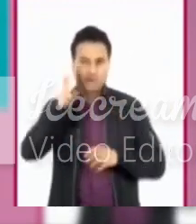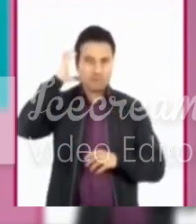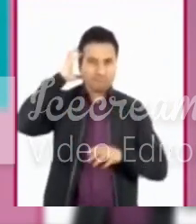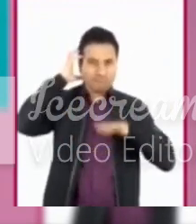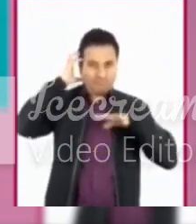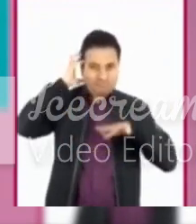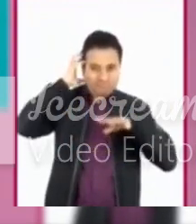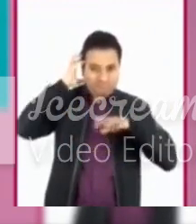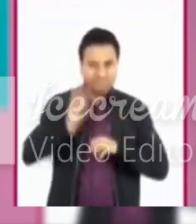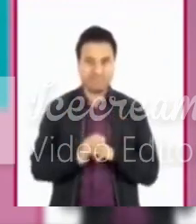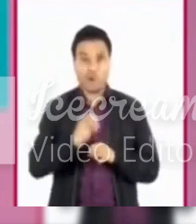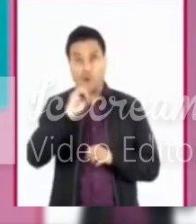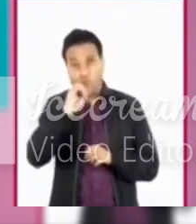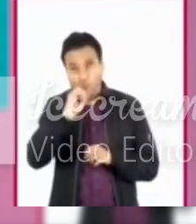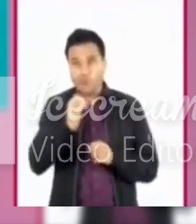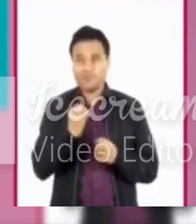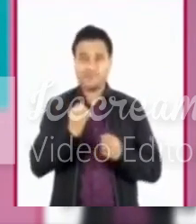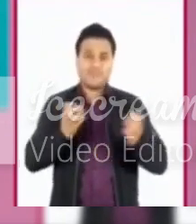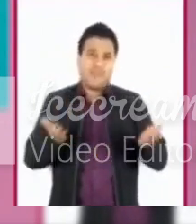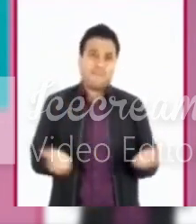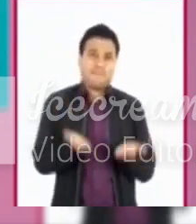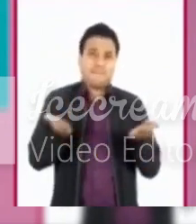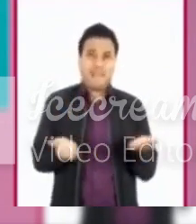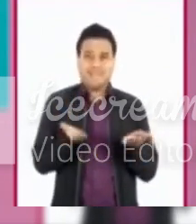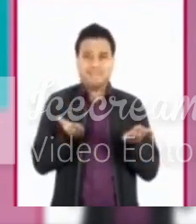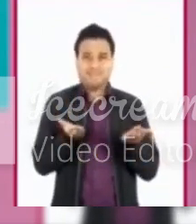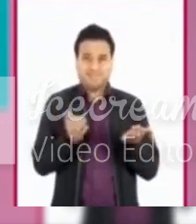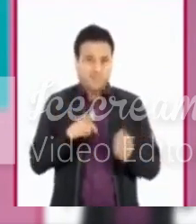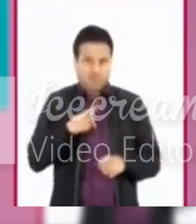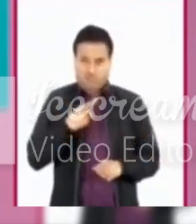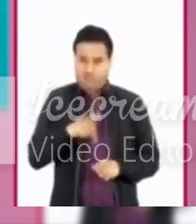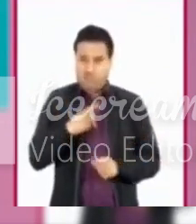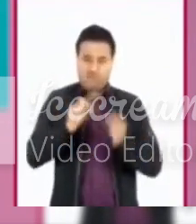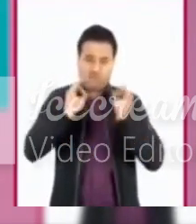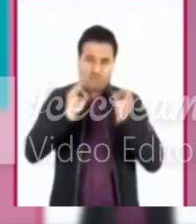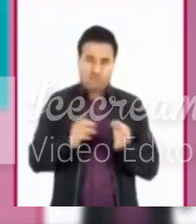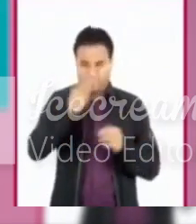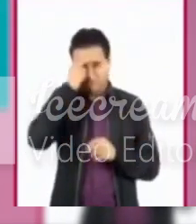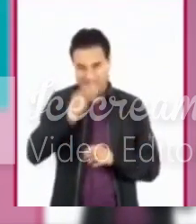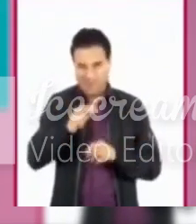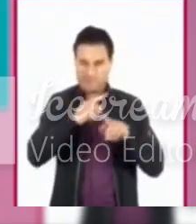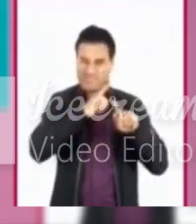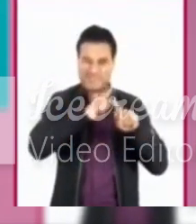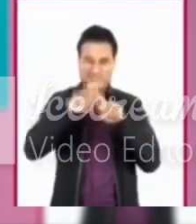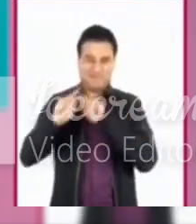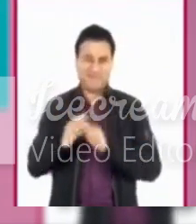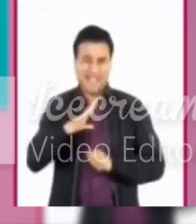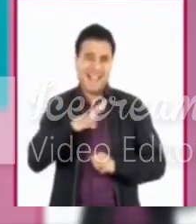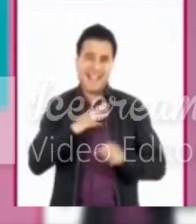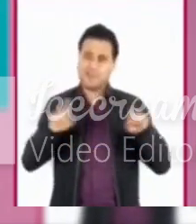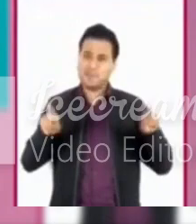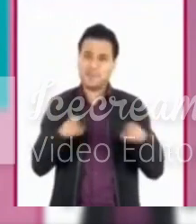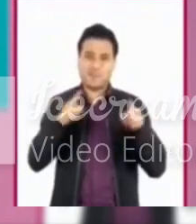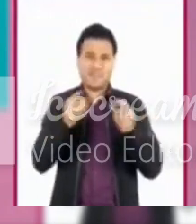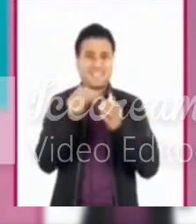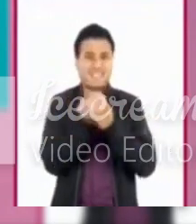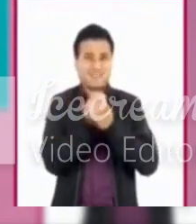tenga preferencia por la música folclórica. En definitiva, existen tipos de música para todos los